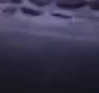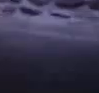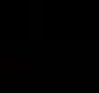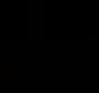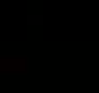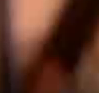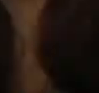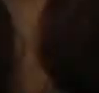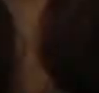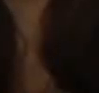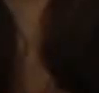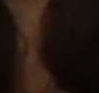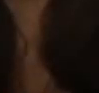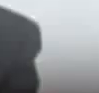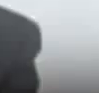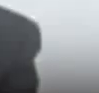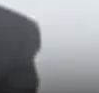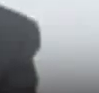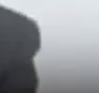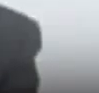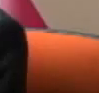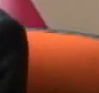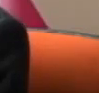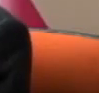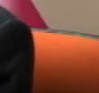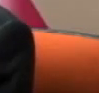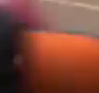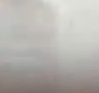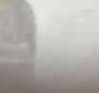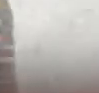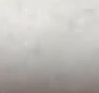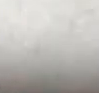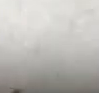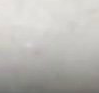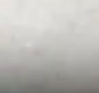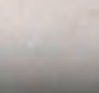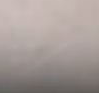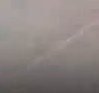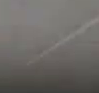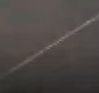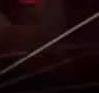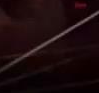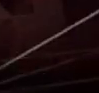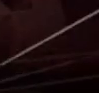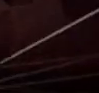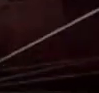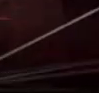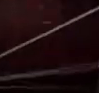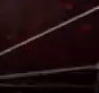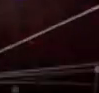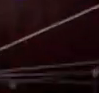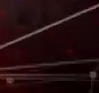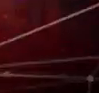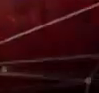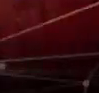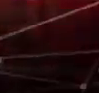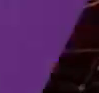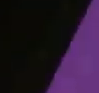políticos? Preguntas indispensables para nuestros invitados. En Análisis Urgente, este domingo 21